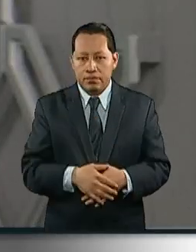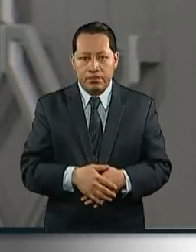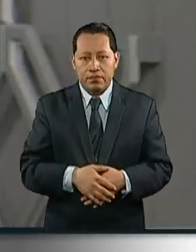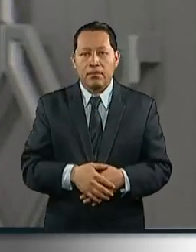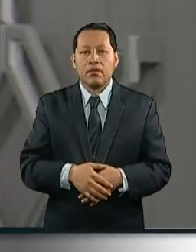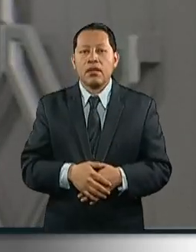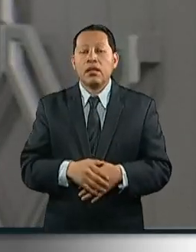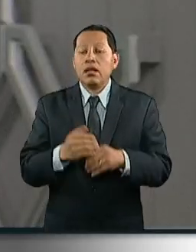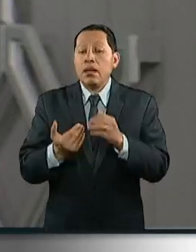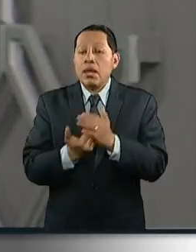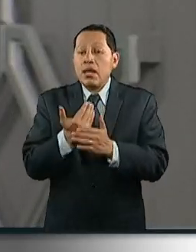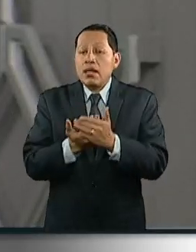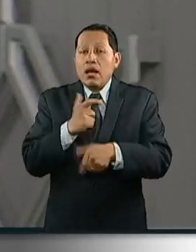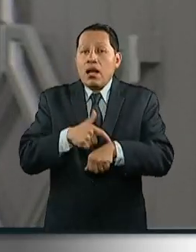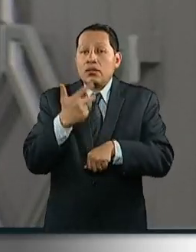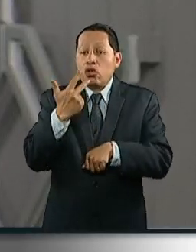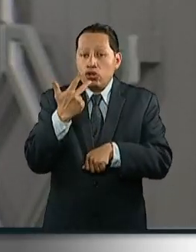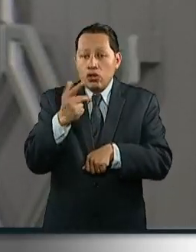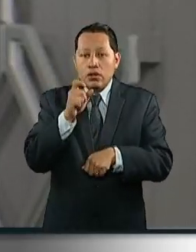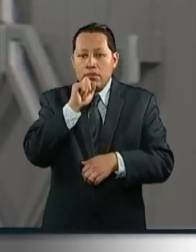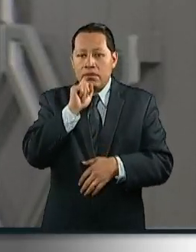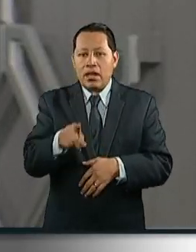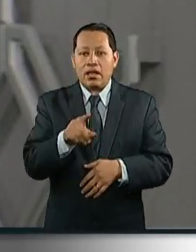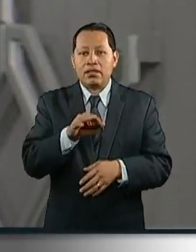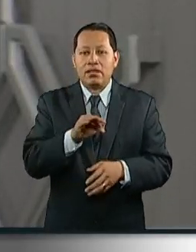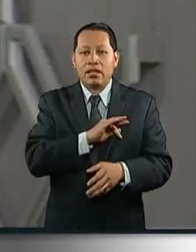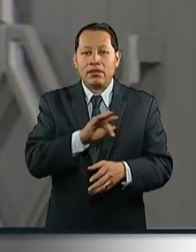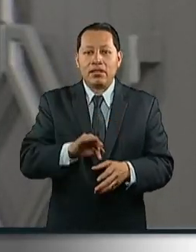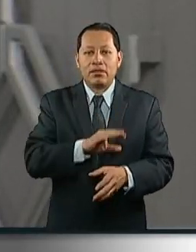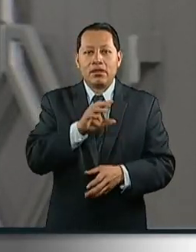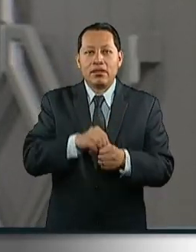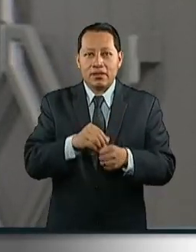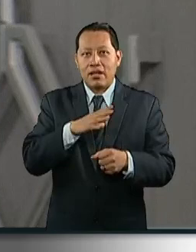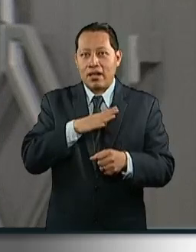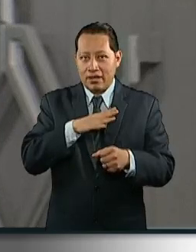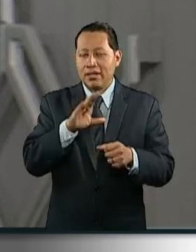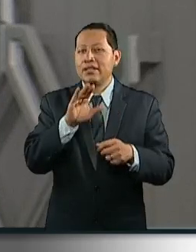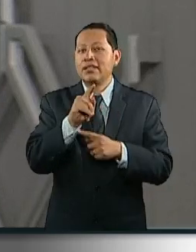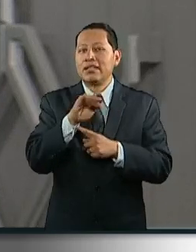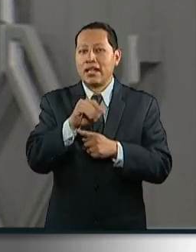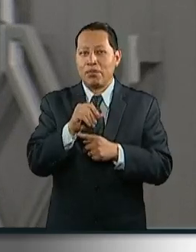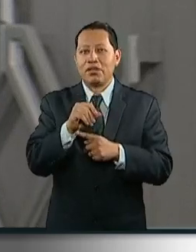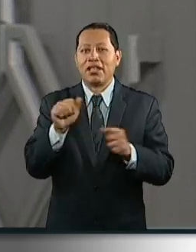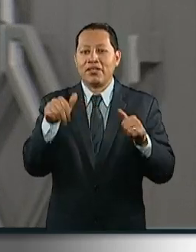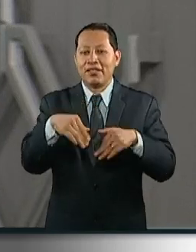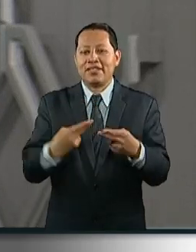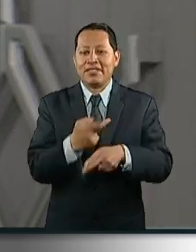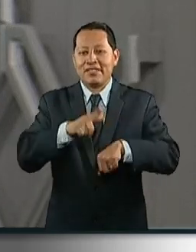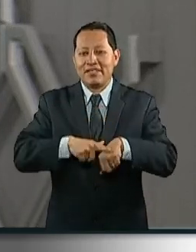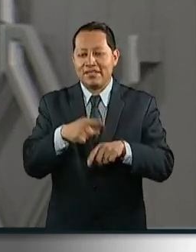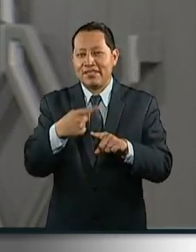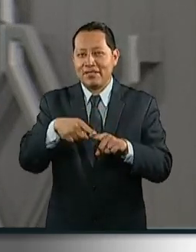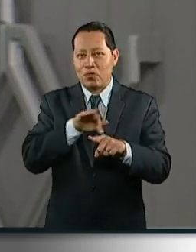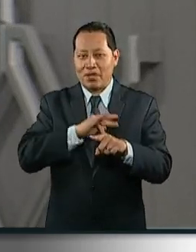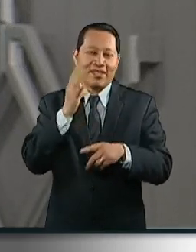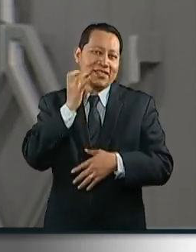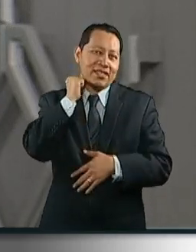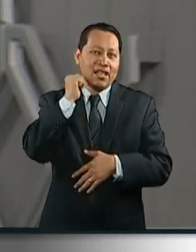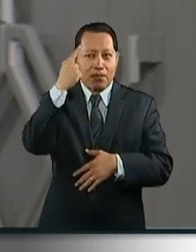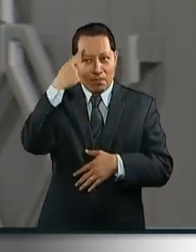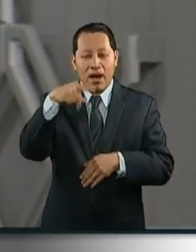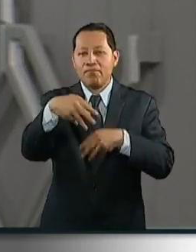Cerca de las 8 de la mañana comenzaron a llegar integrantes del Frente Cívico Nacional y otras organizaciones civiles en las inmediaciones del Senado